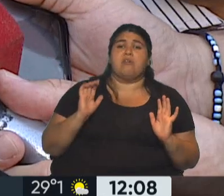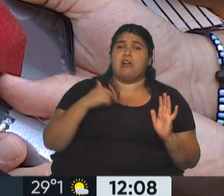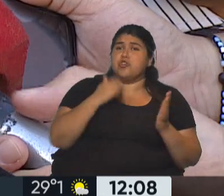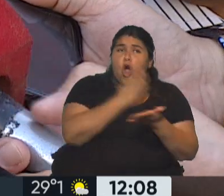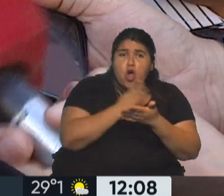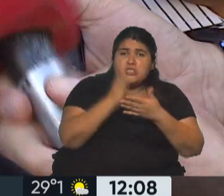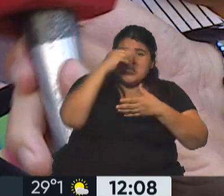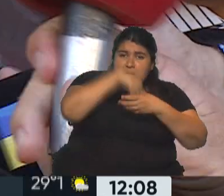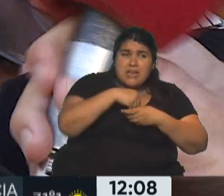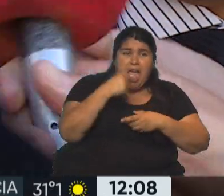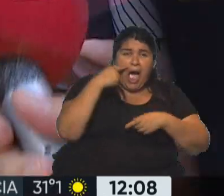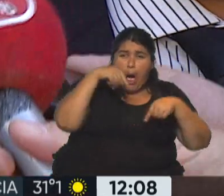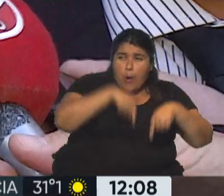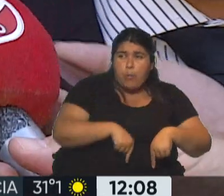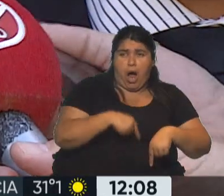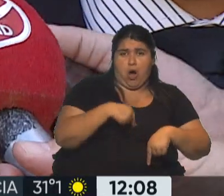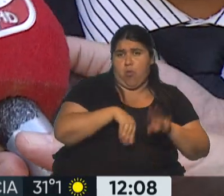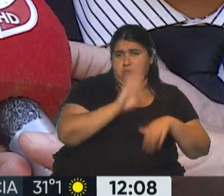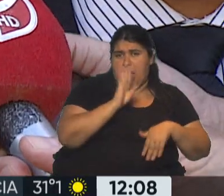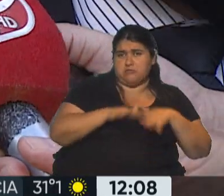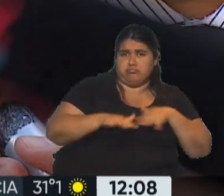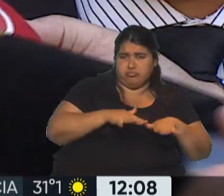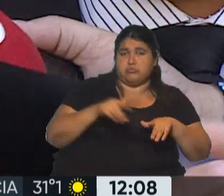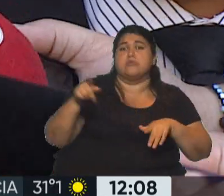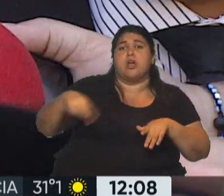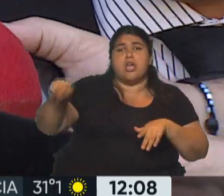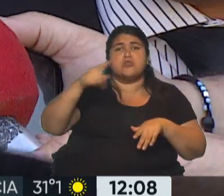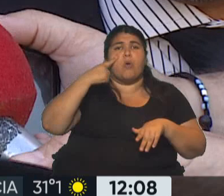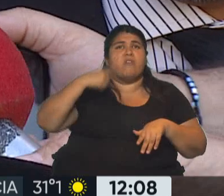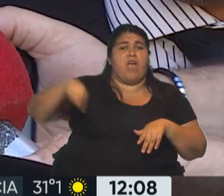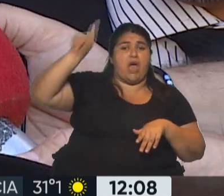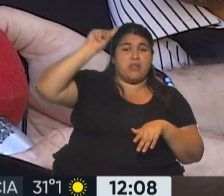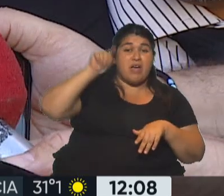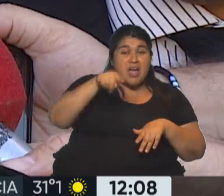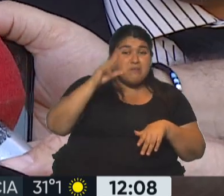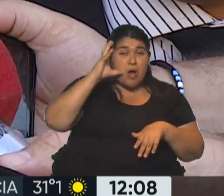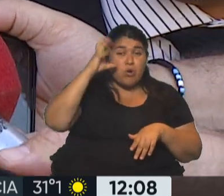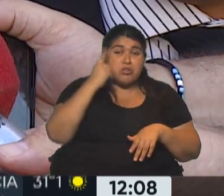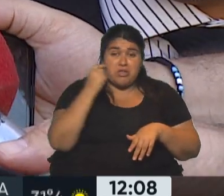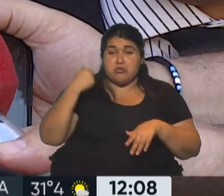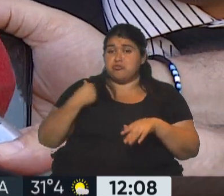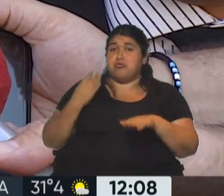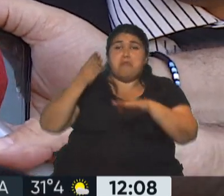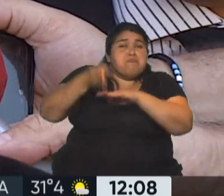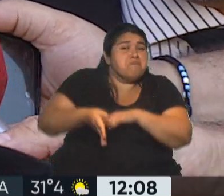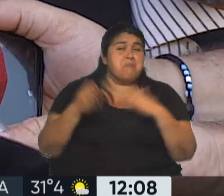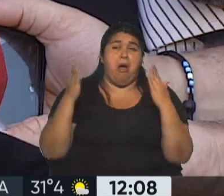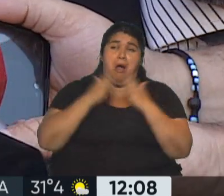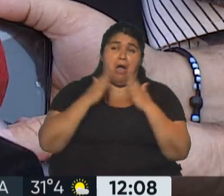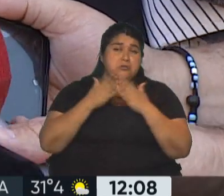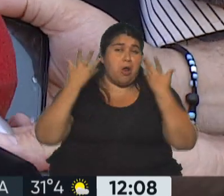abajo y ellos arriba. ¿Qué recuerda de ese día? Ese día, yo fui a trabajar